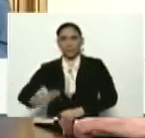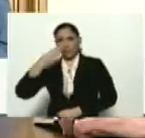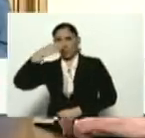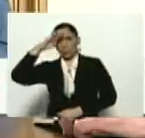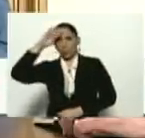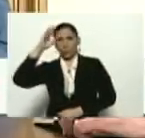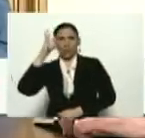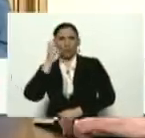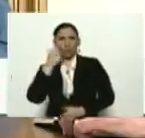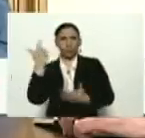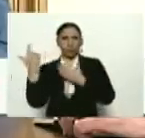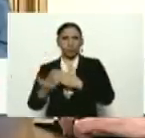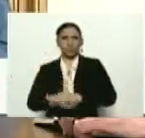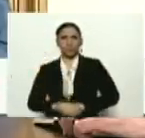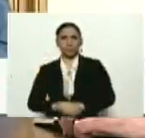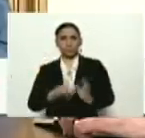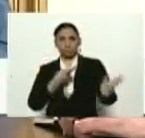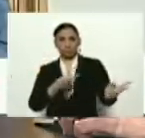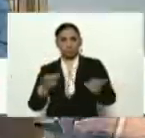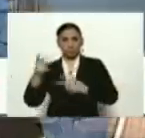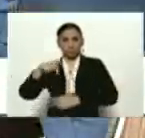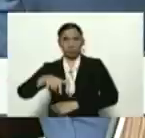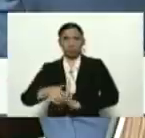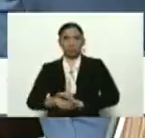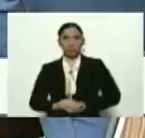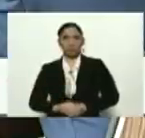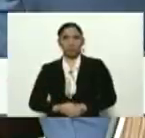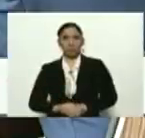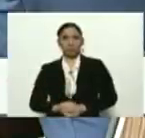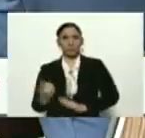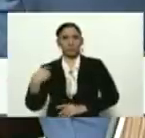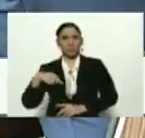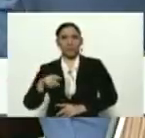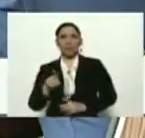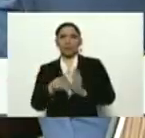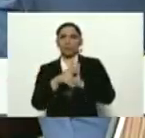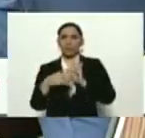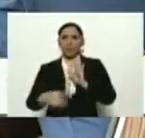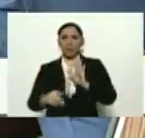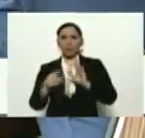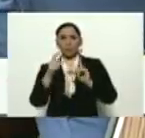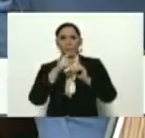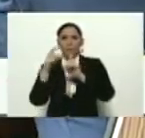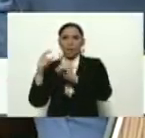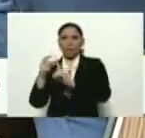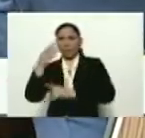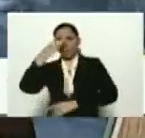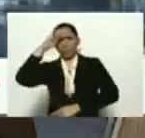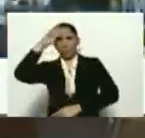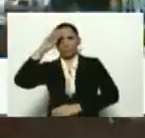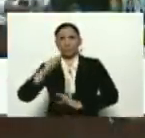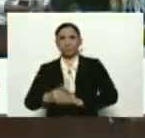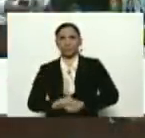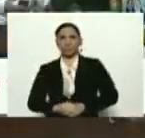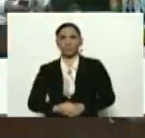me escuchas, Díaz-Canel, bienvenido. Tiene el derecho de palabra, Cuba, adelante.